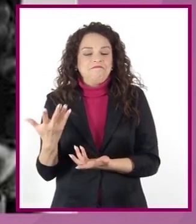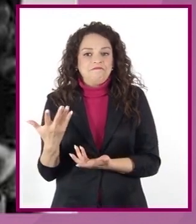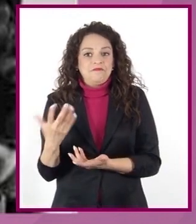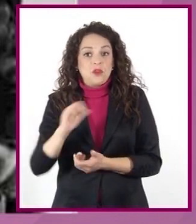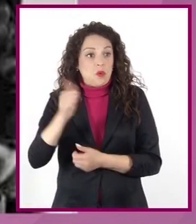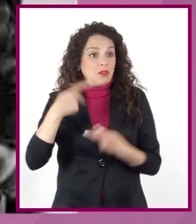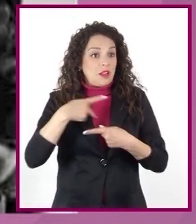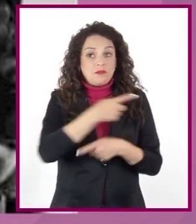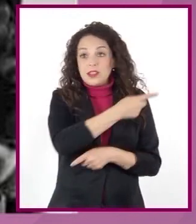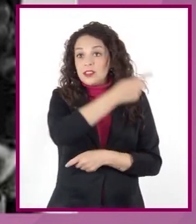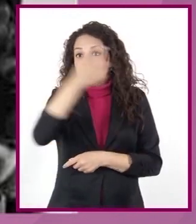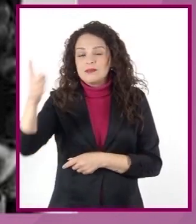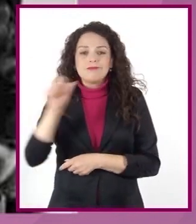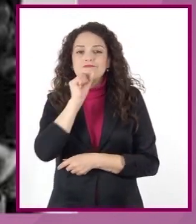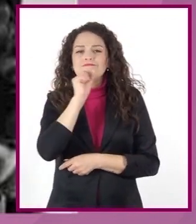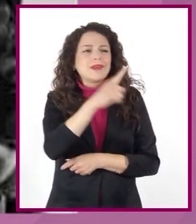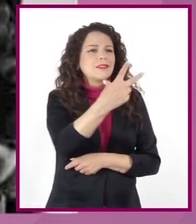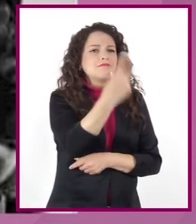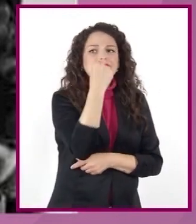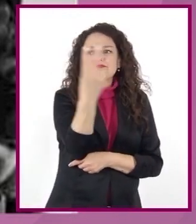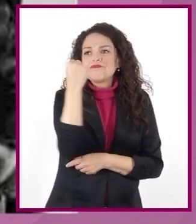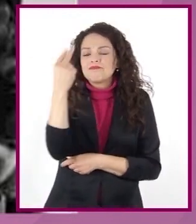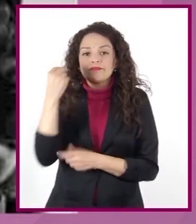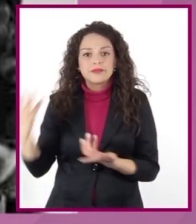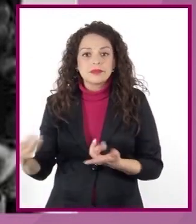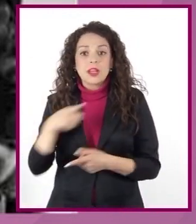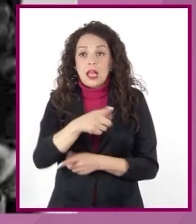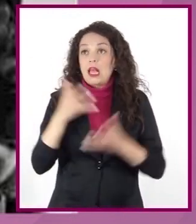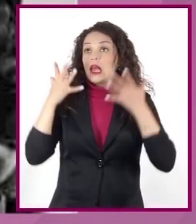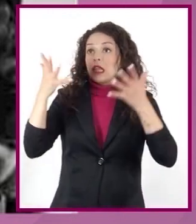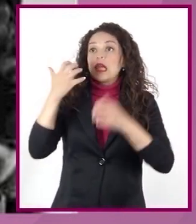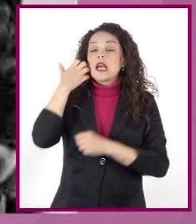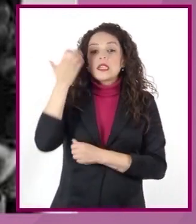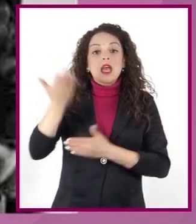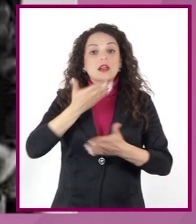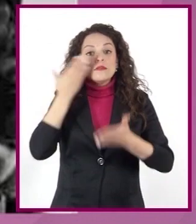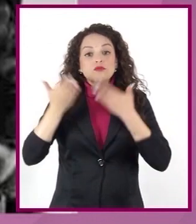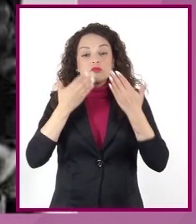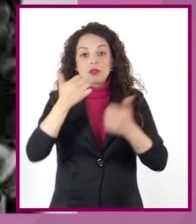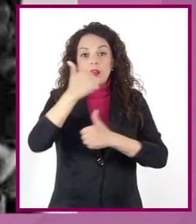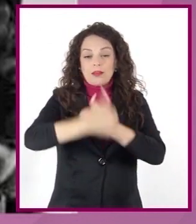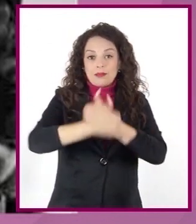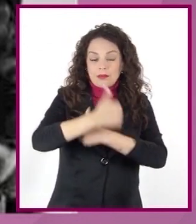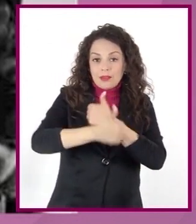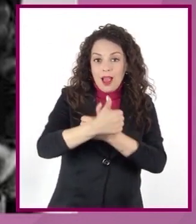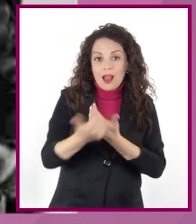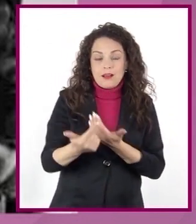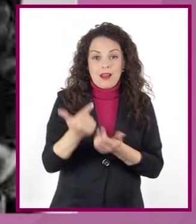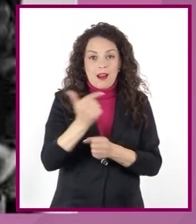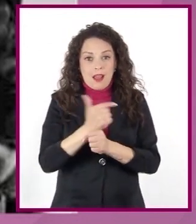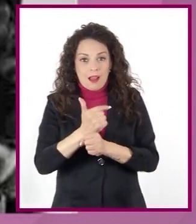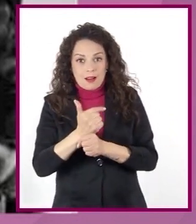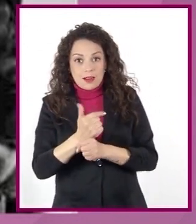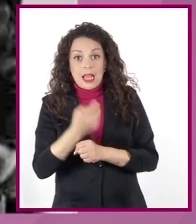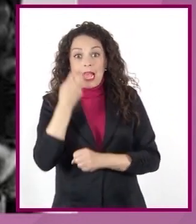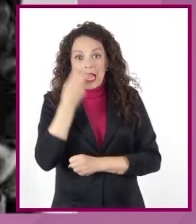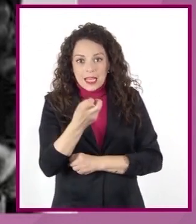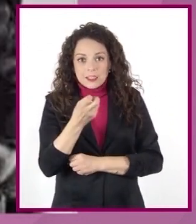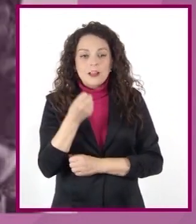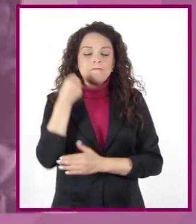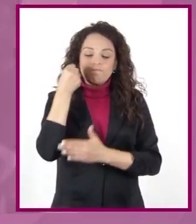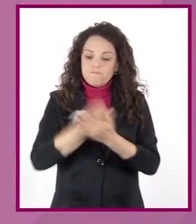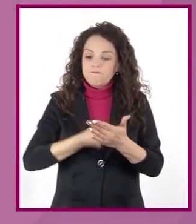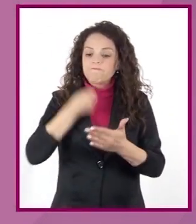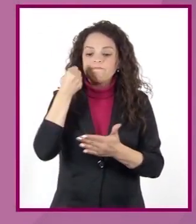demás? Su deseo de estudiar la licenciatura y trabajar fue su sostén, y así se levantó de la